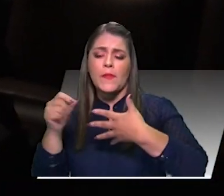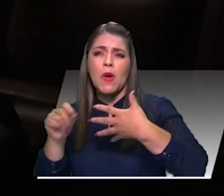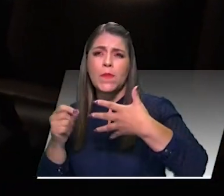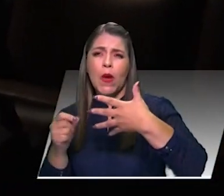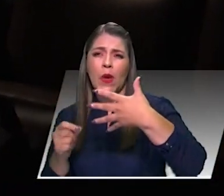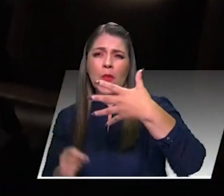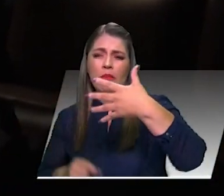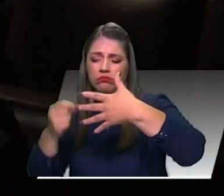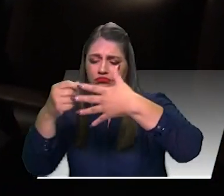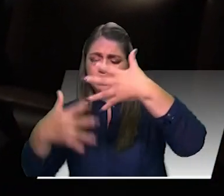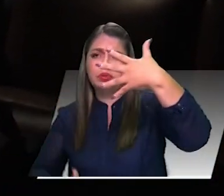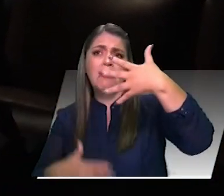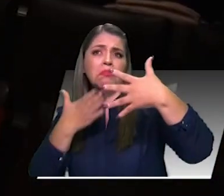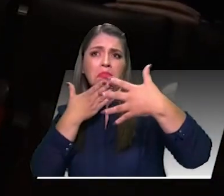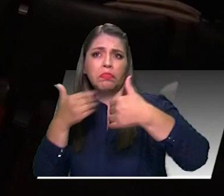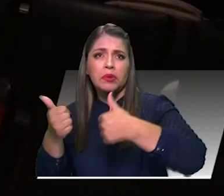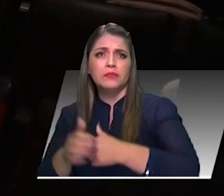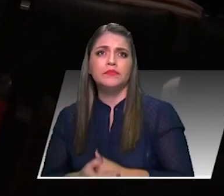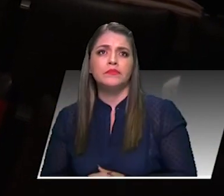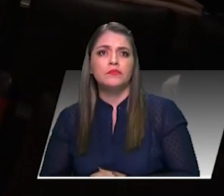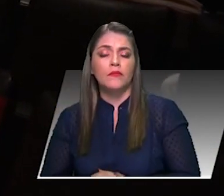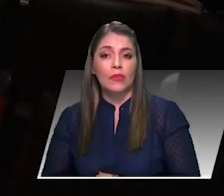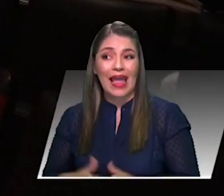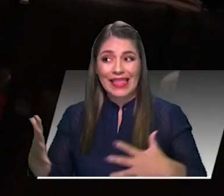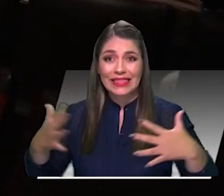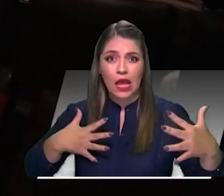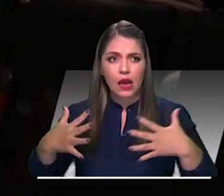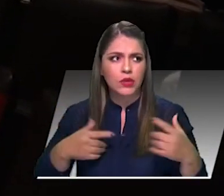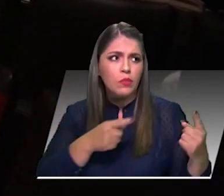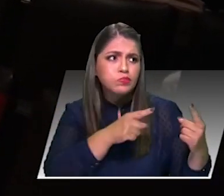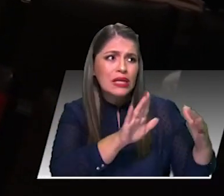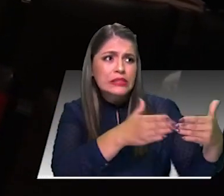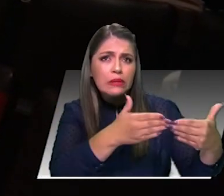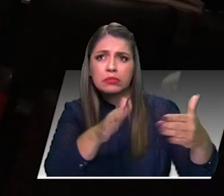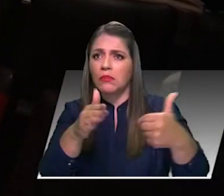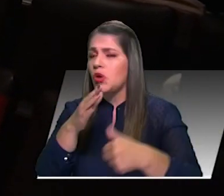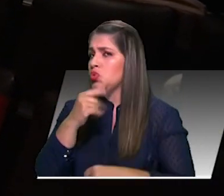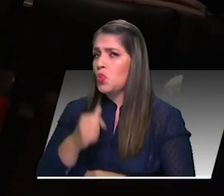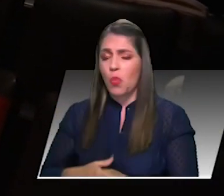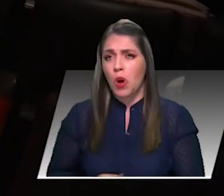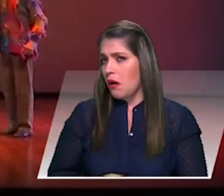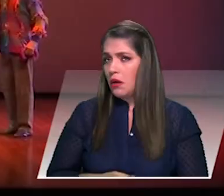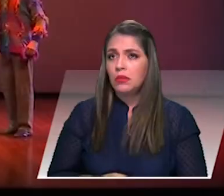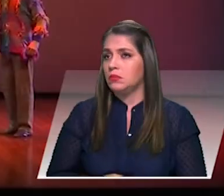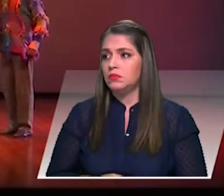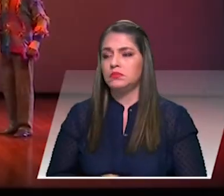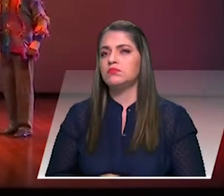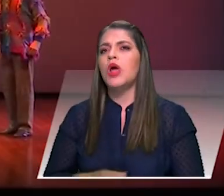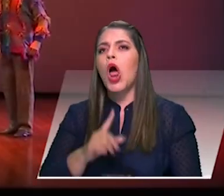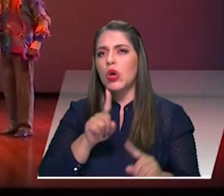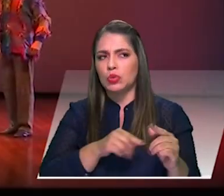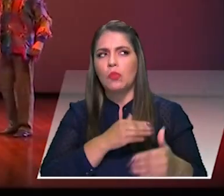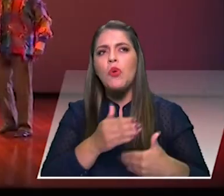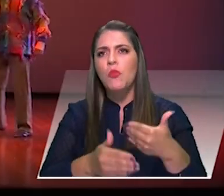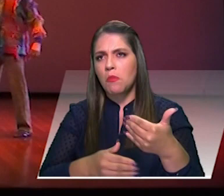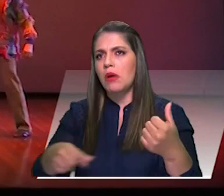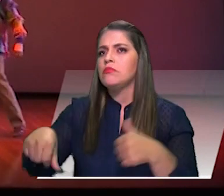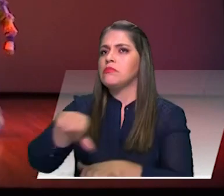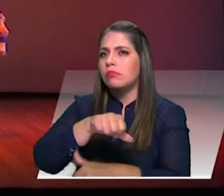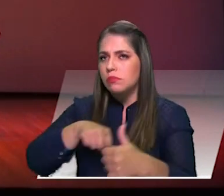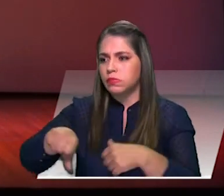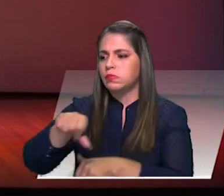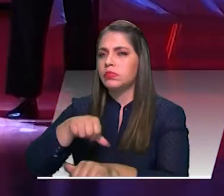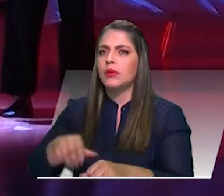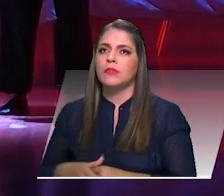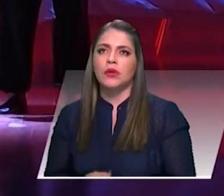Hoy no tenemos ninguna sala de teatro oficialmente cerrada. Hay procesos que han ido mutando, pero a